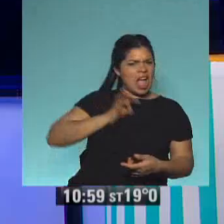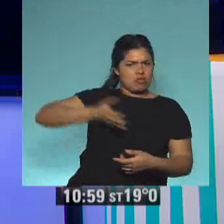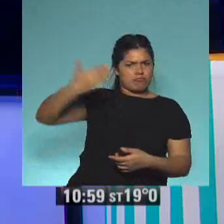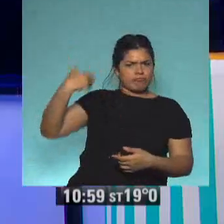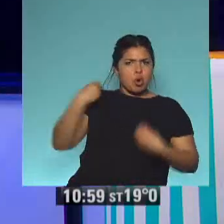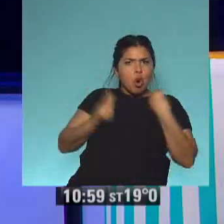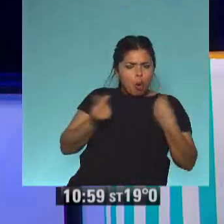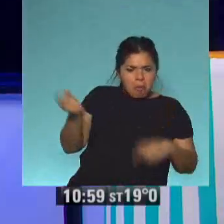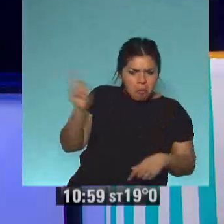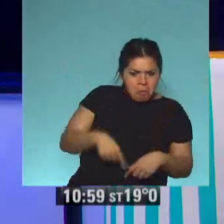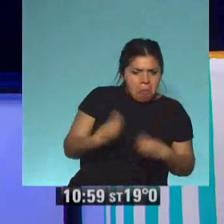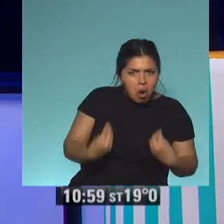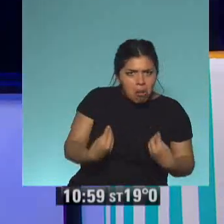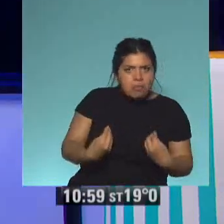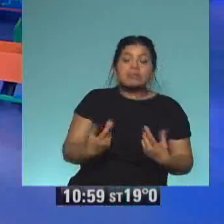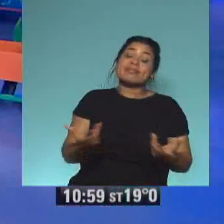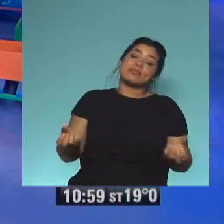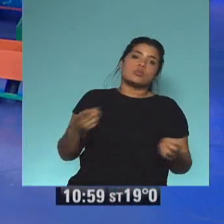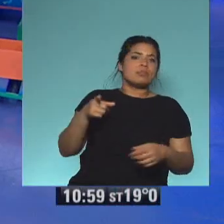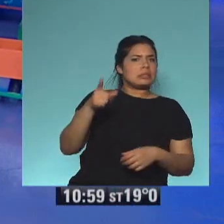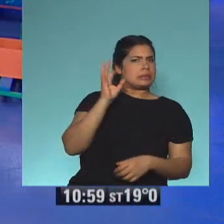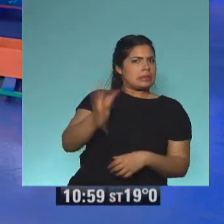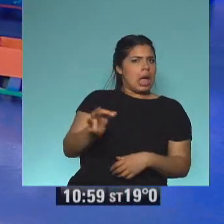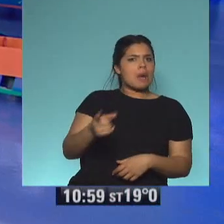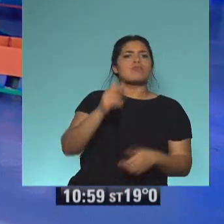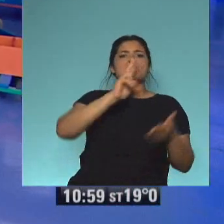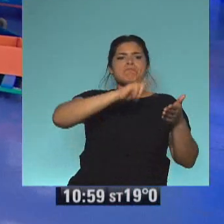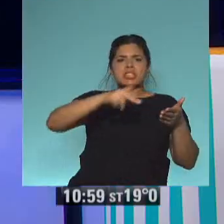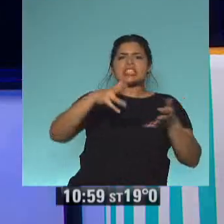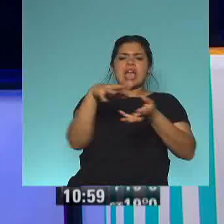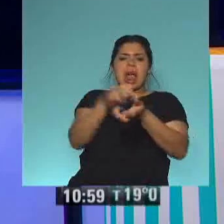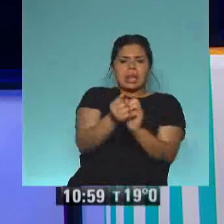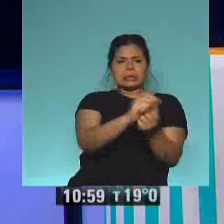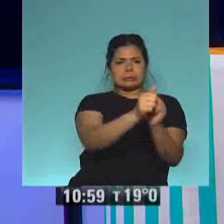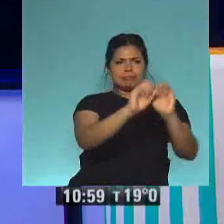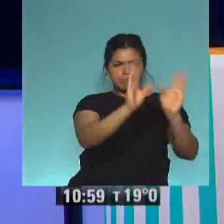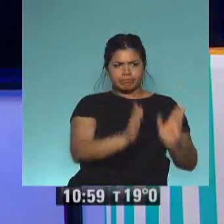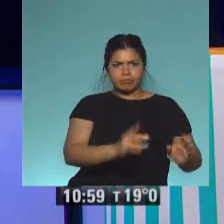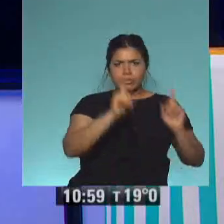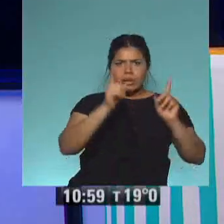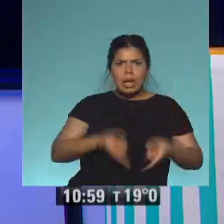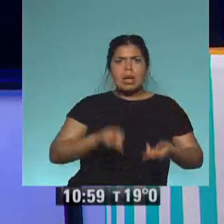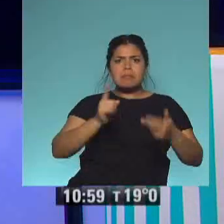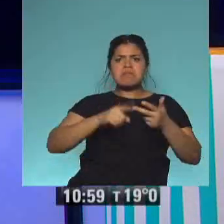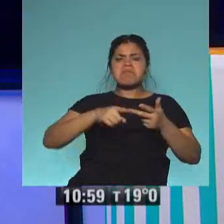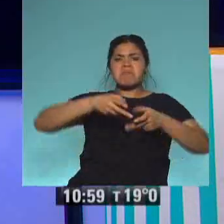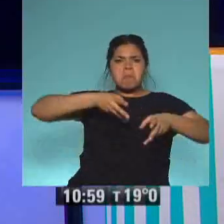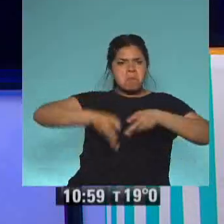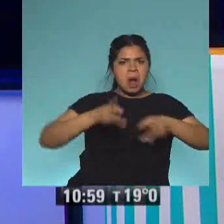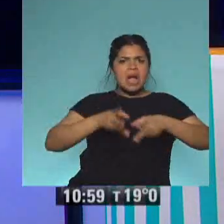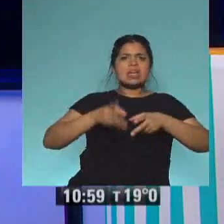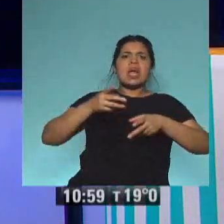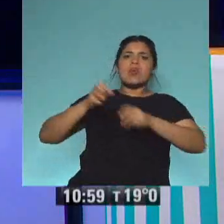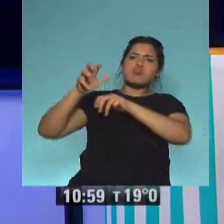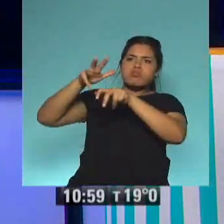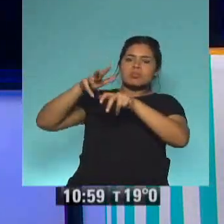¿no? Un genio. ¿Tú sabes todo lo que hizo? Pintor, escultor, músico. Y hizo máquinas que volaban. Inventaba ¿no? máquinas que